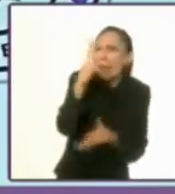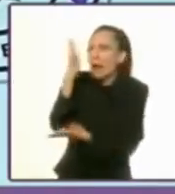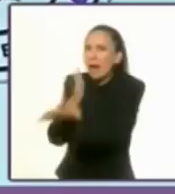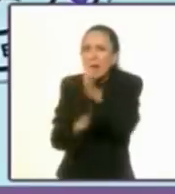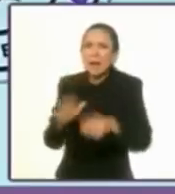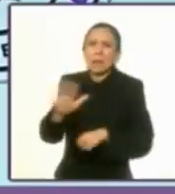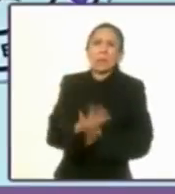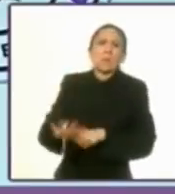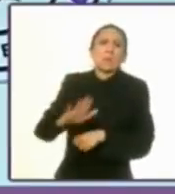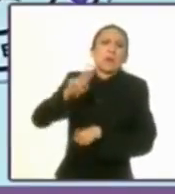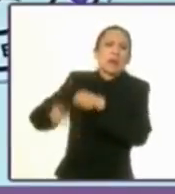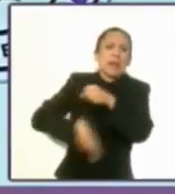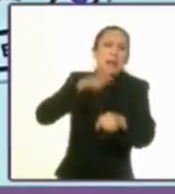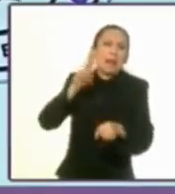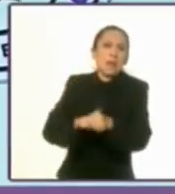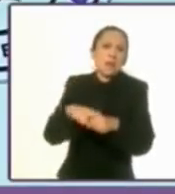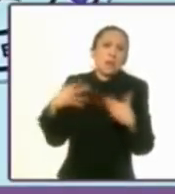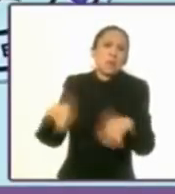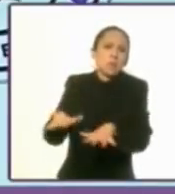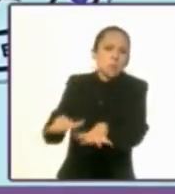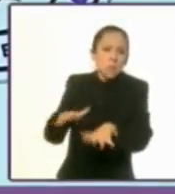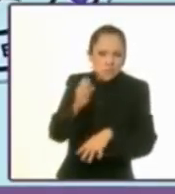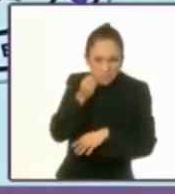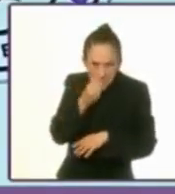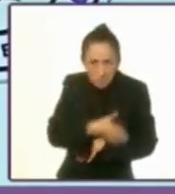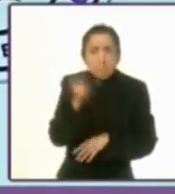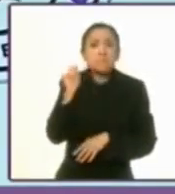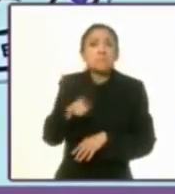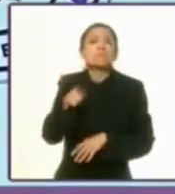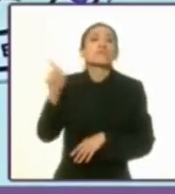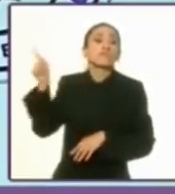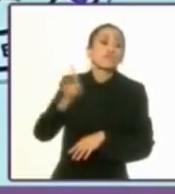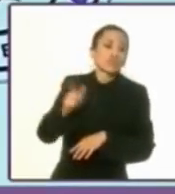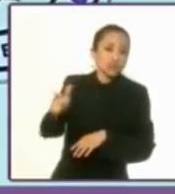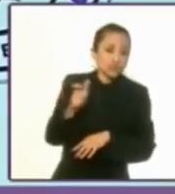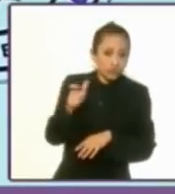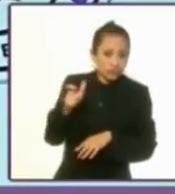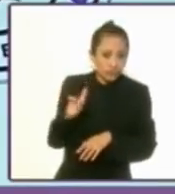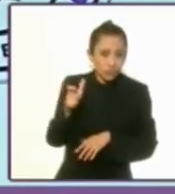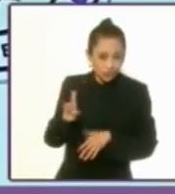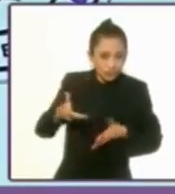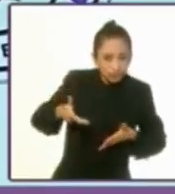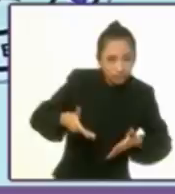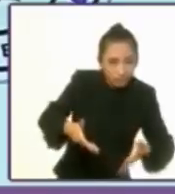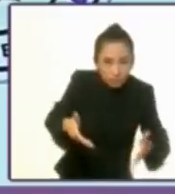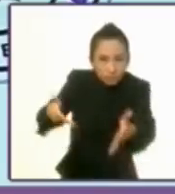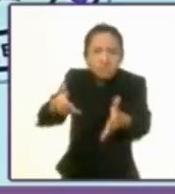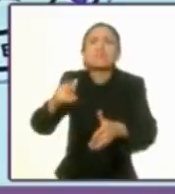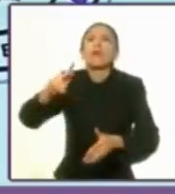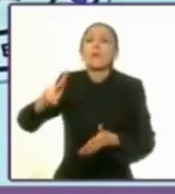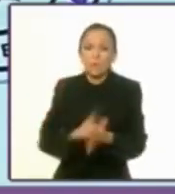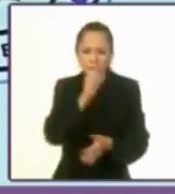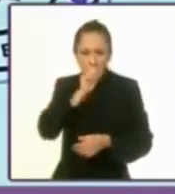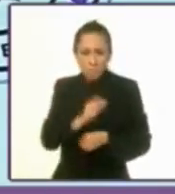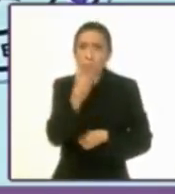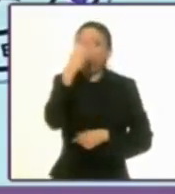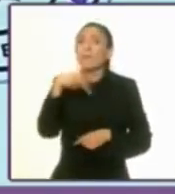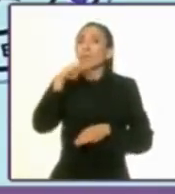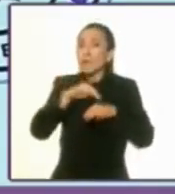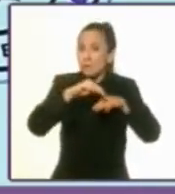reservas naturales increíbles tenemos el canal de xochimilco que deberíamos restaurar 4 kilómetros atravesando coyoacán iztapalapa